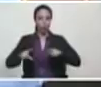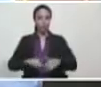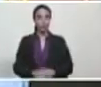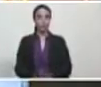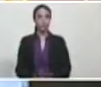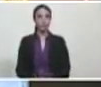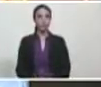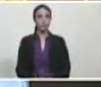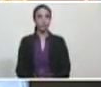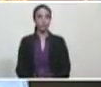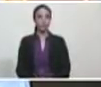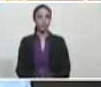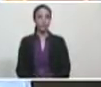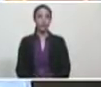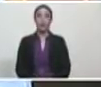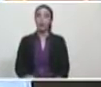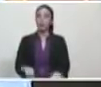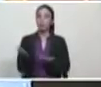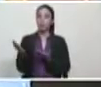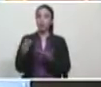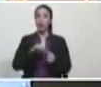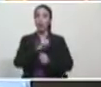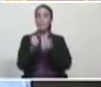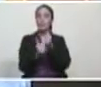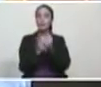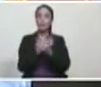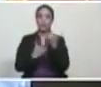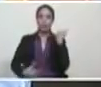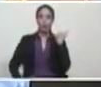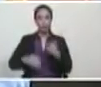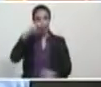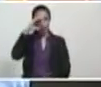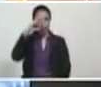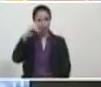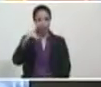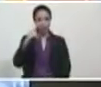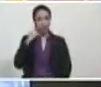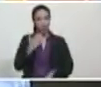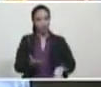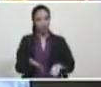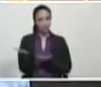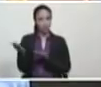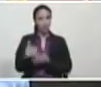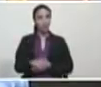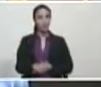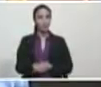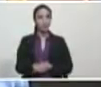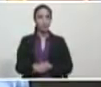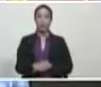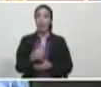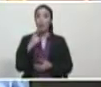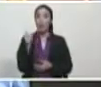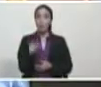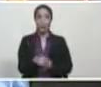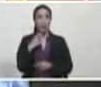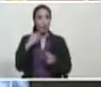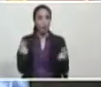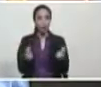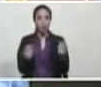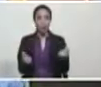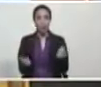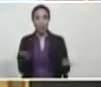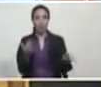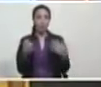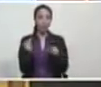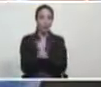yo quisiera que nuestra vicepresidenta, doctora Delcy Rodríguez, quien está también al mando de todas estas batallas por